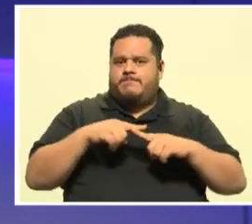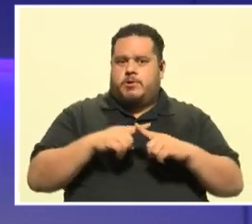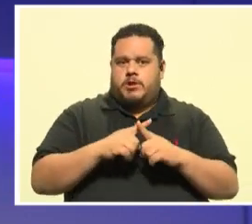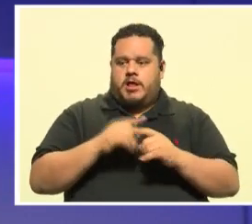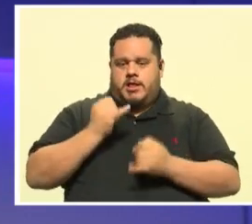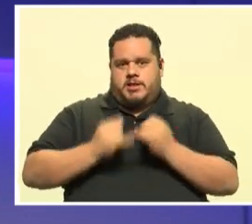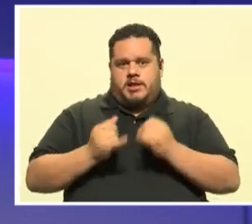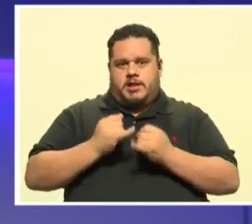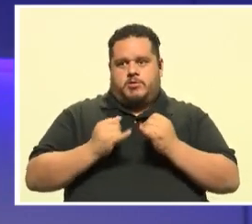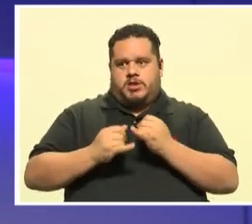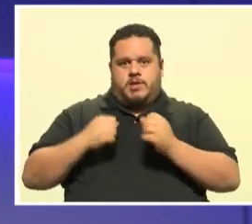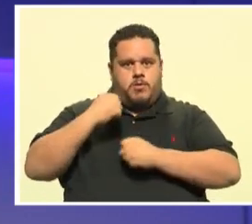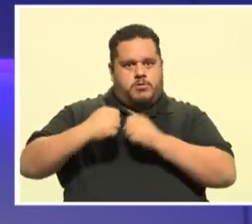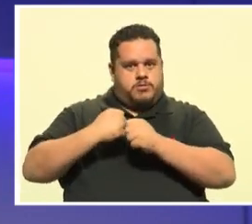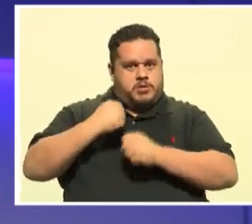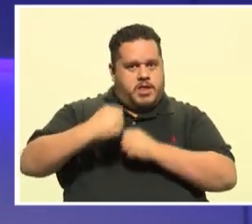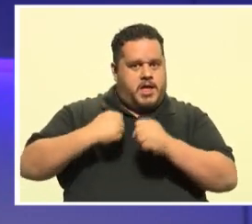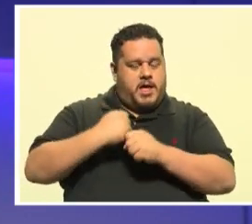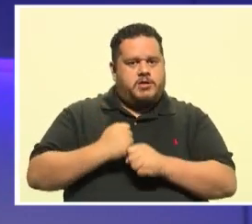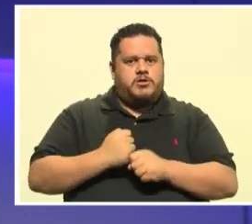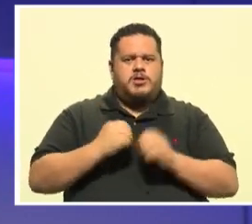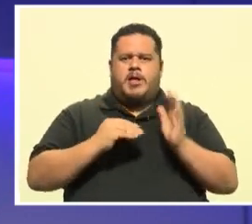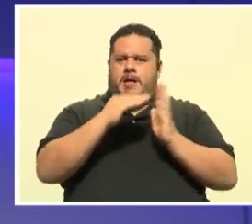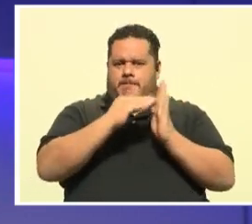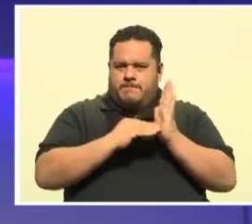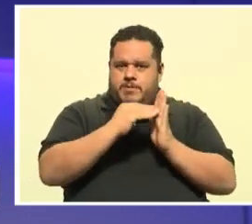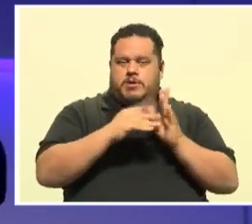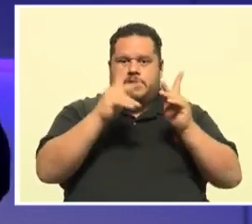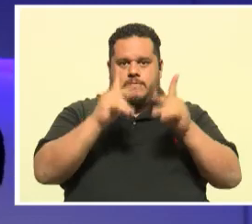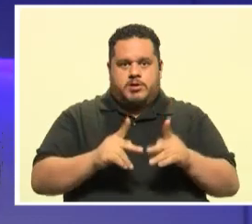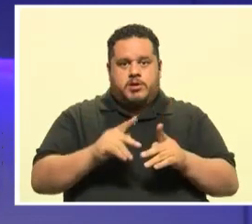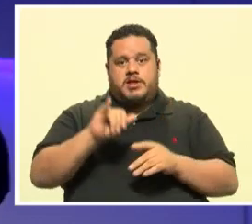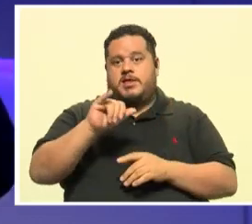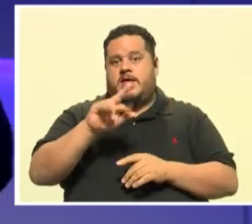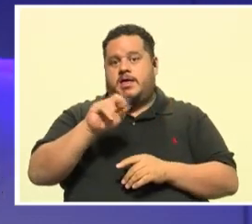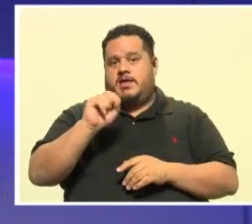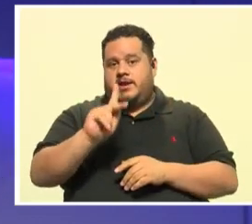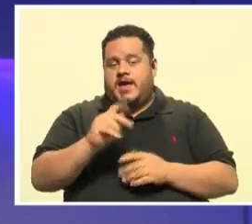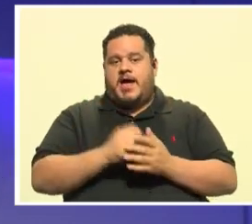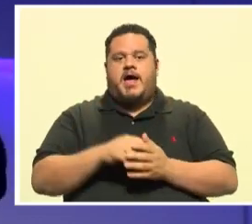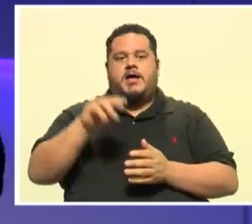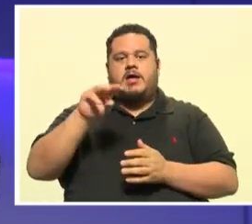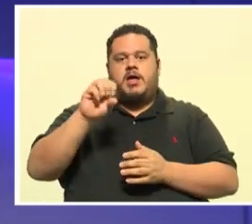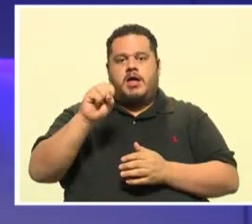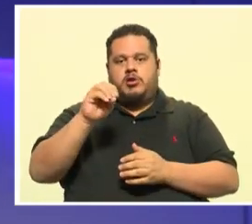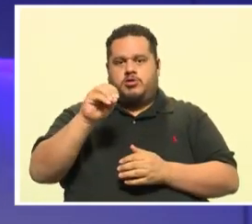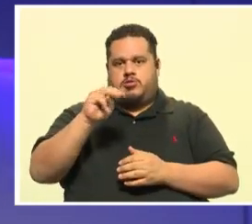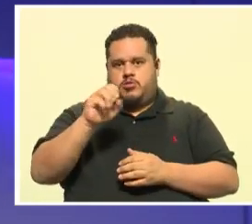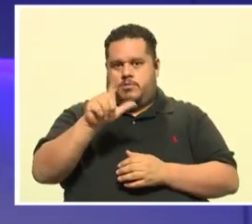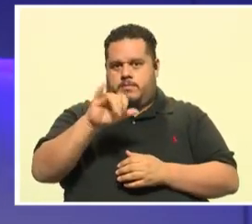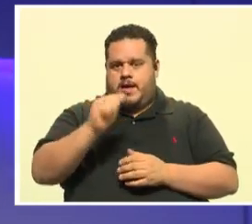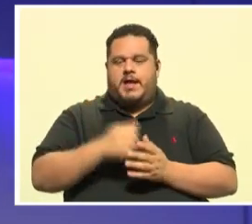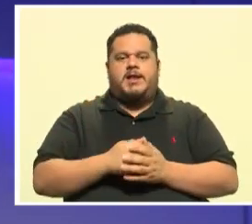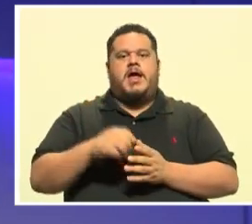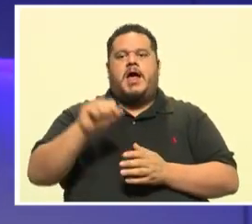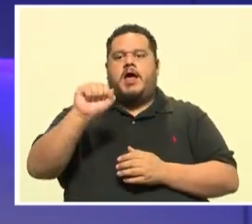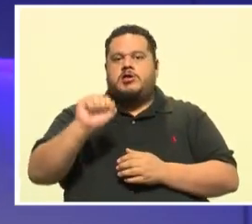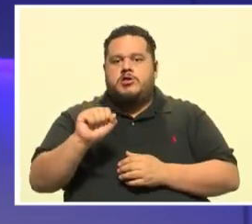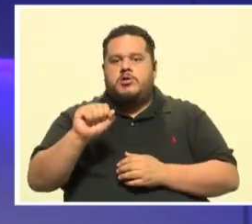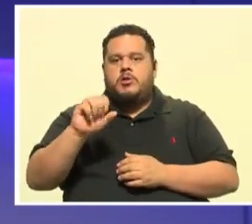humanos es una de las características más impactantes y dolorosas de las últimas décadas. Millones